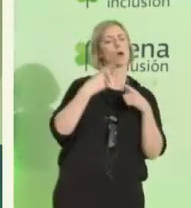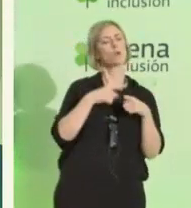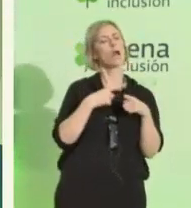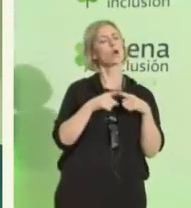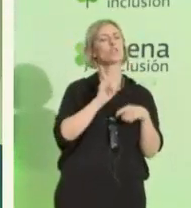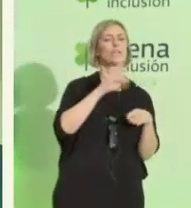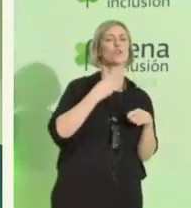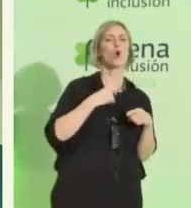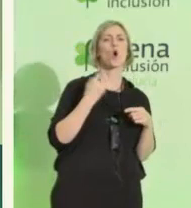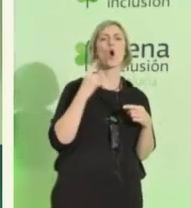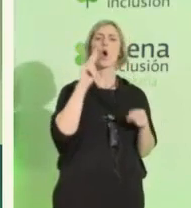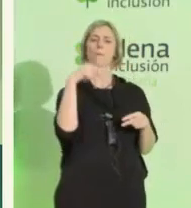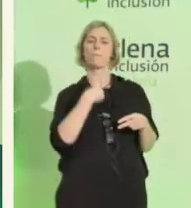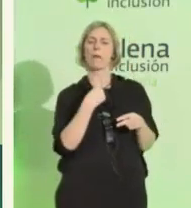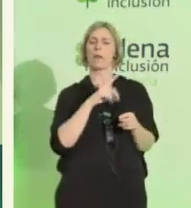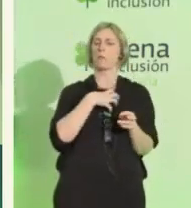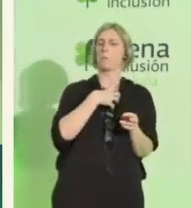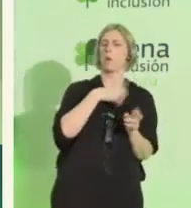no